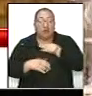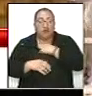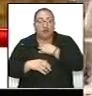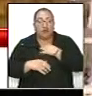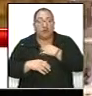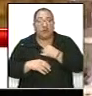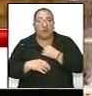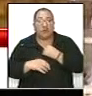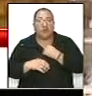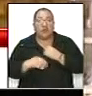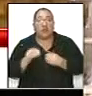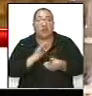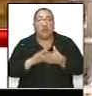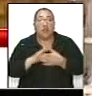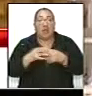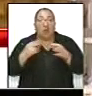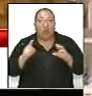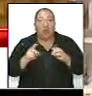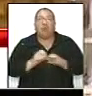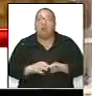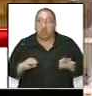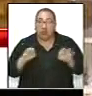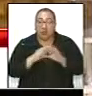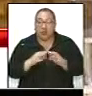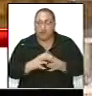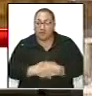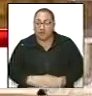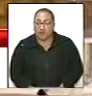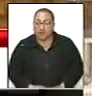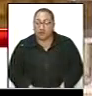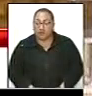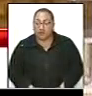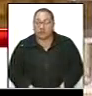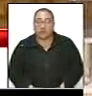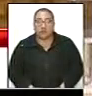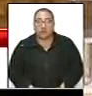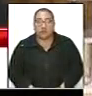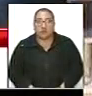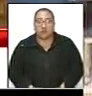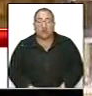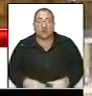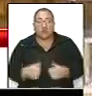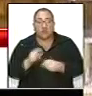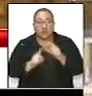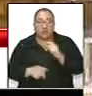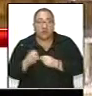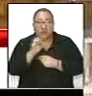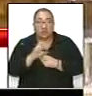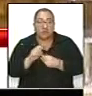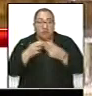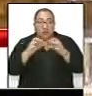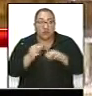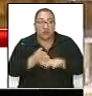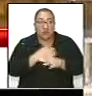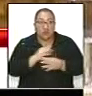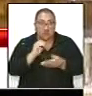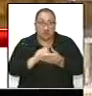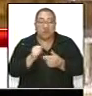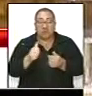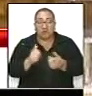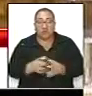sido muy importante, digamos, en comparación al porcentaje de públicas que se inscribieron al sistema, ¿no?